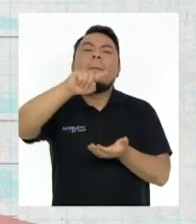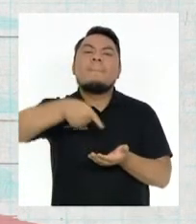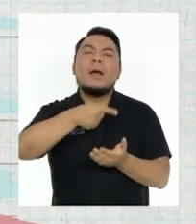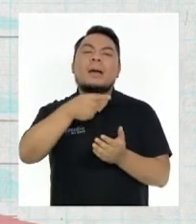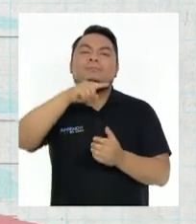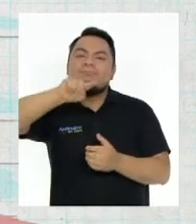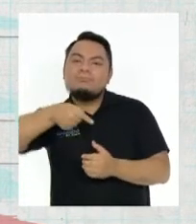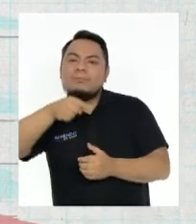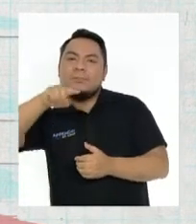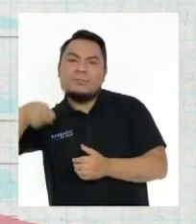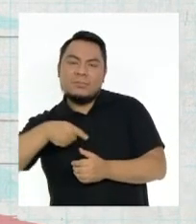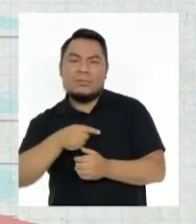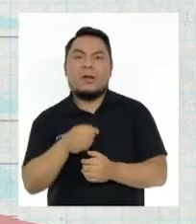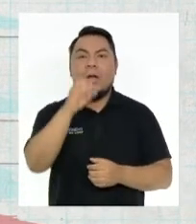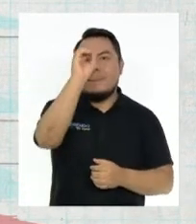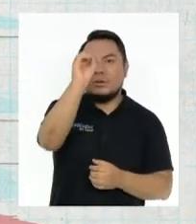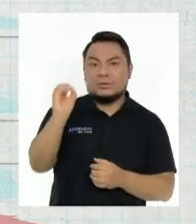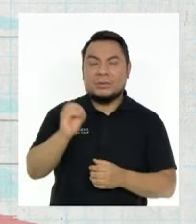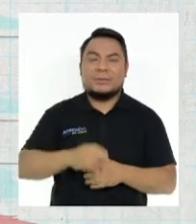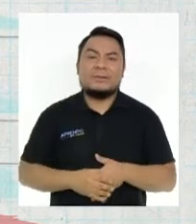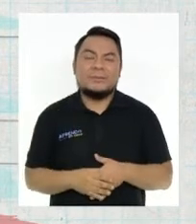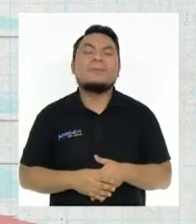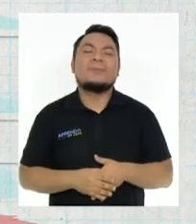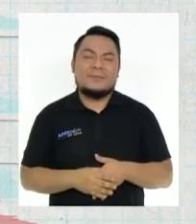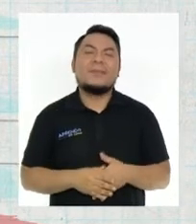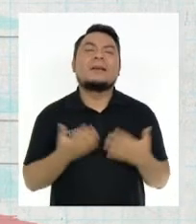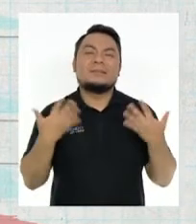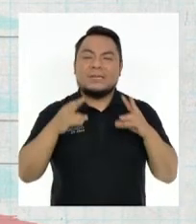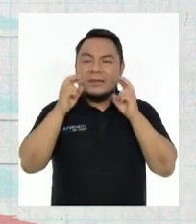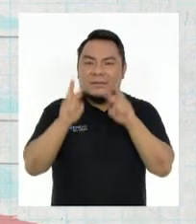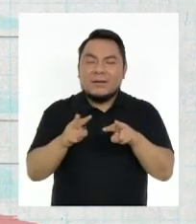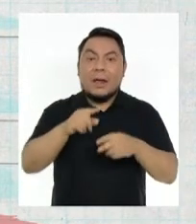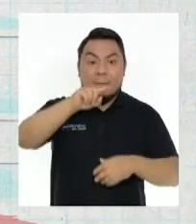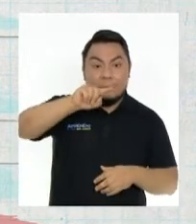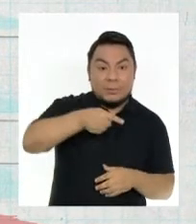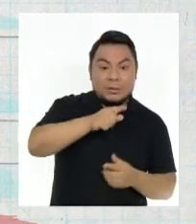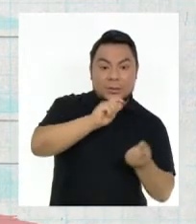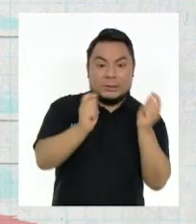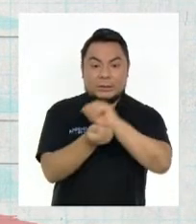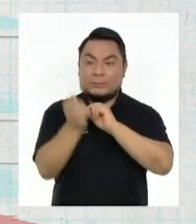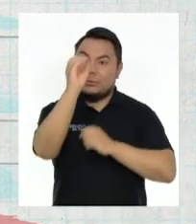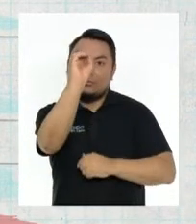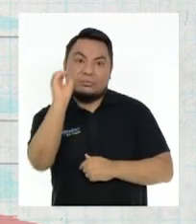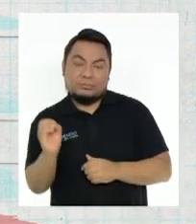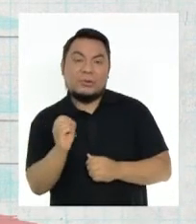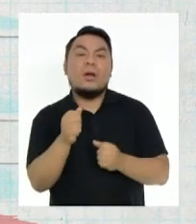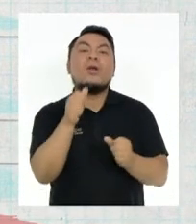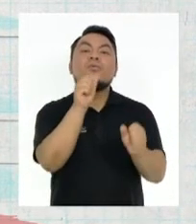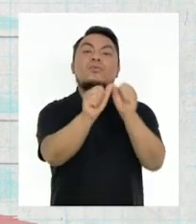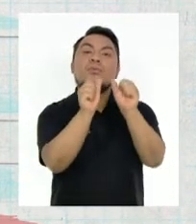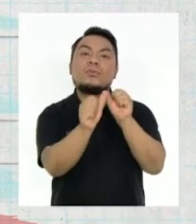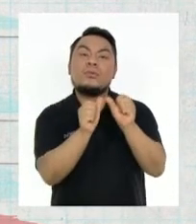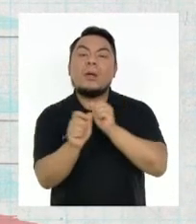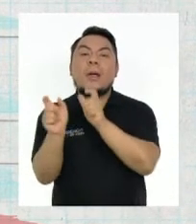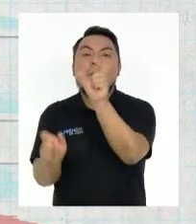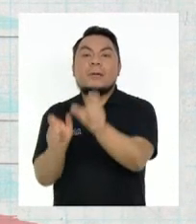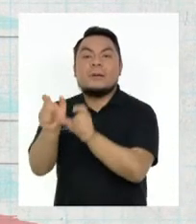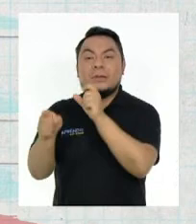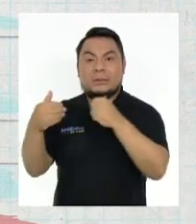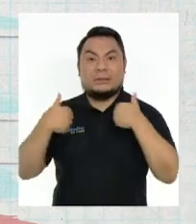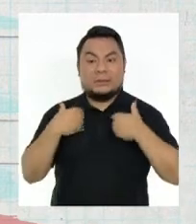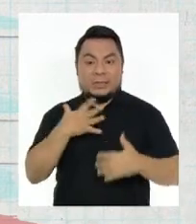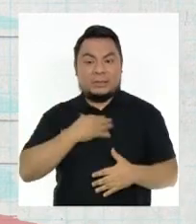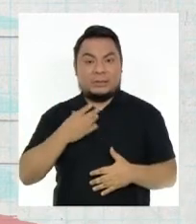porcentuales. ¡Ya veo! Hemos pasado a porcentajes cada una de las cantidades y de los encuestados que tienen edad